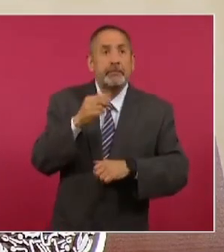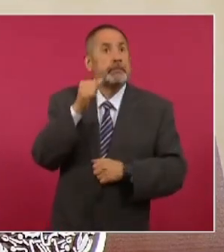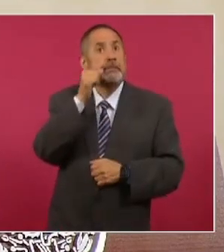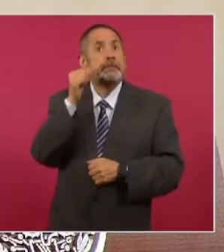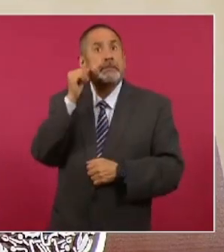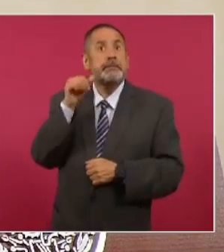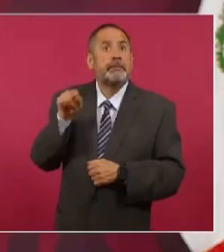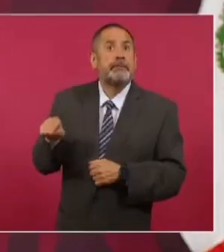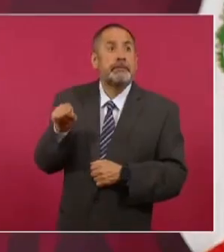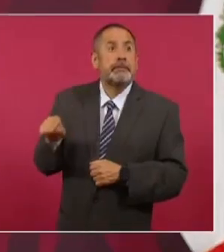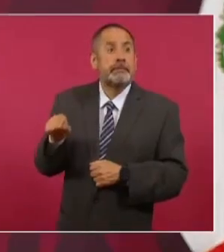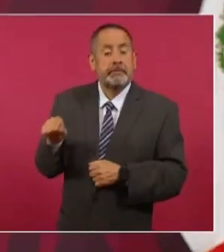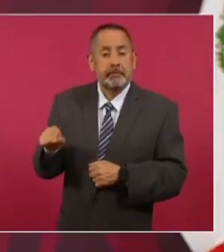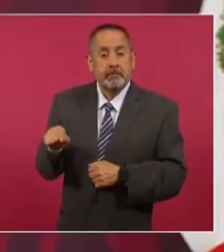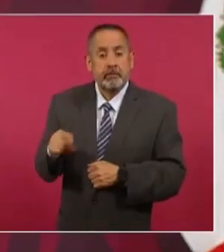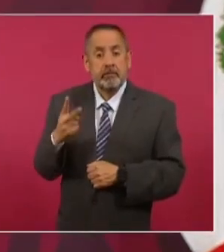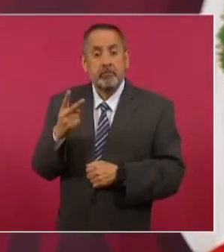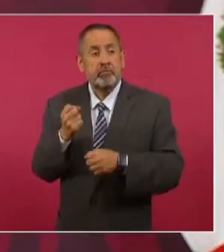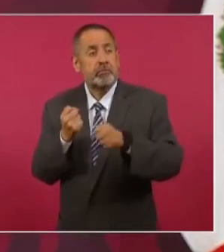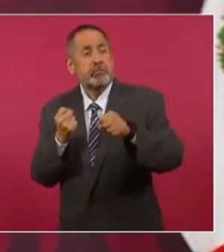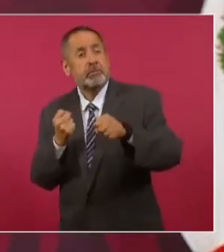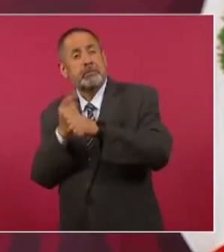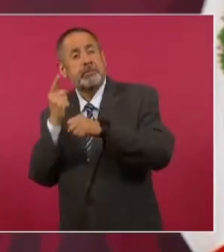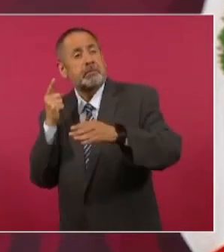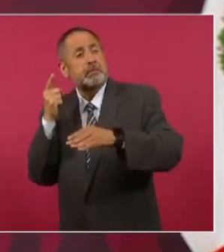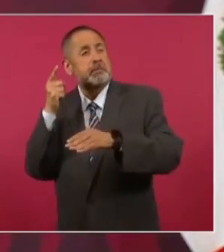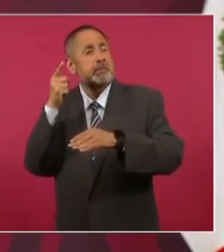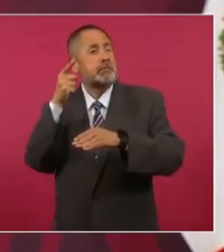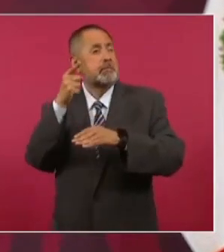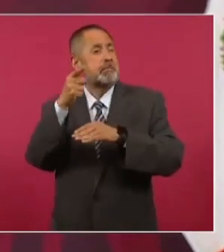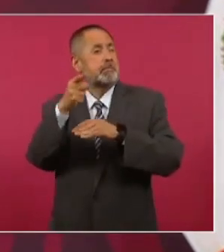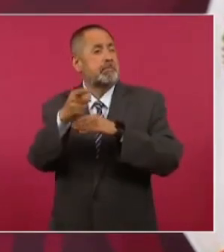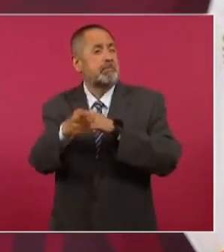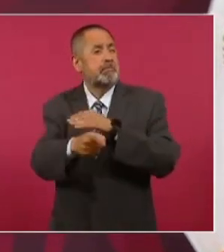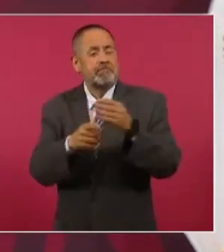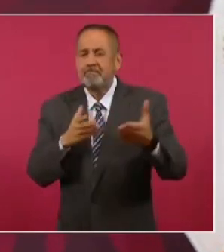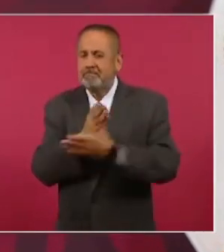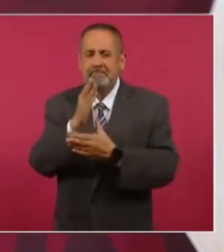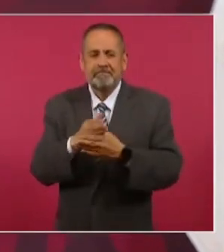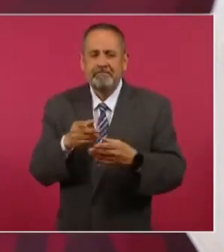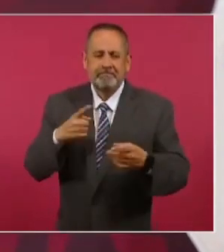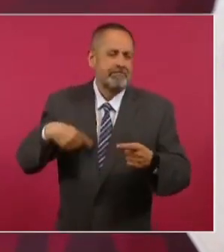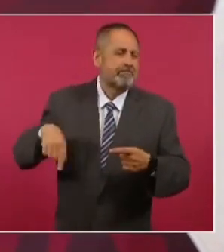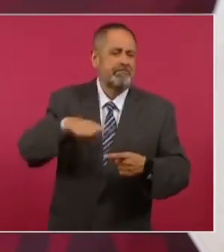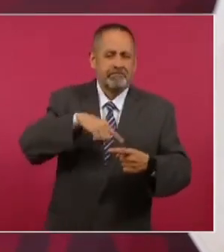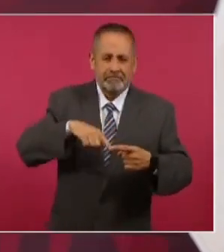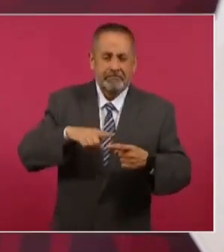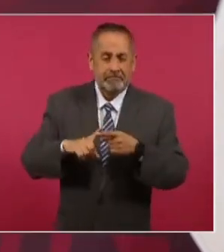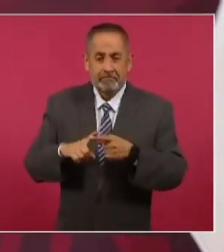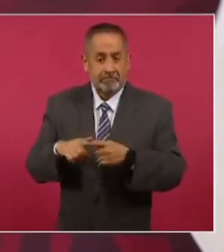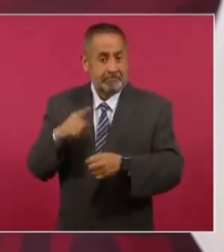bateó dos honrones desde la primera entrada